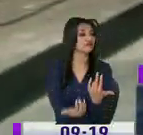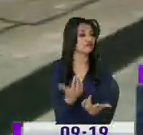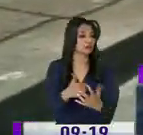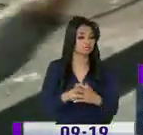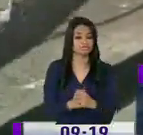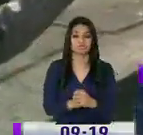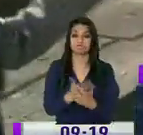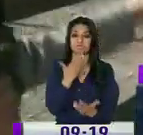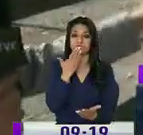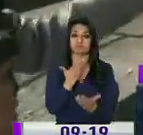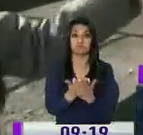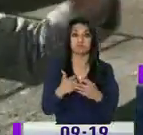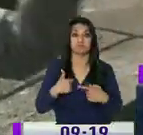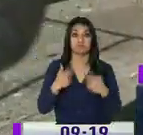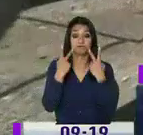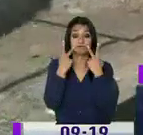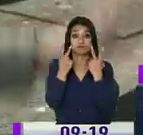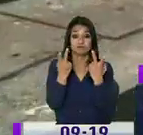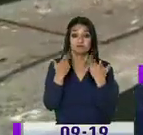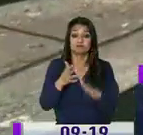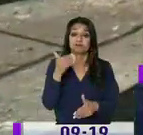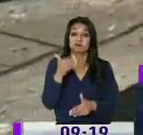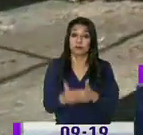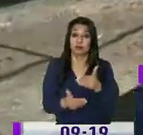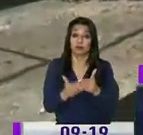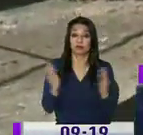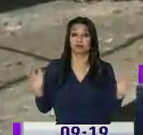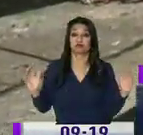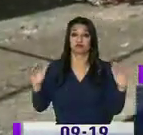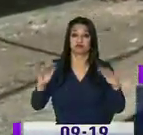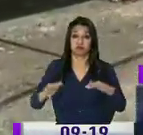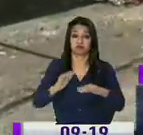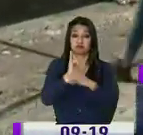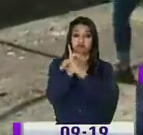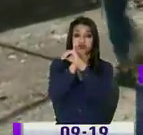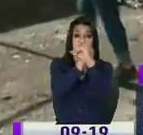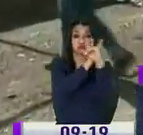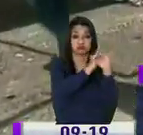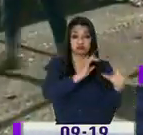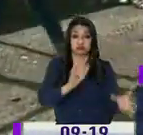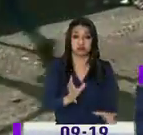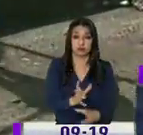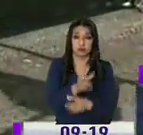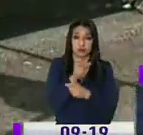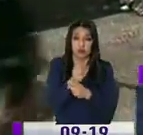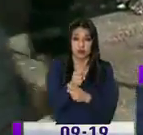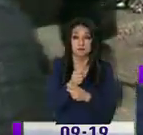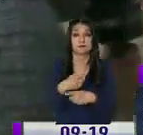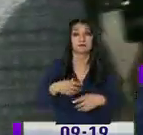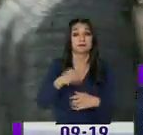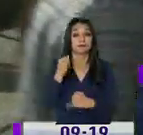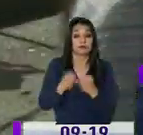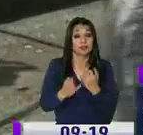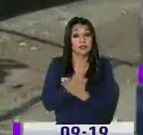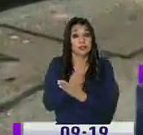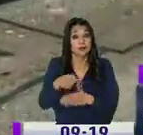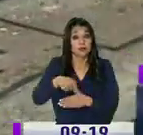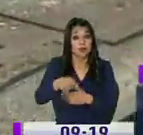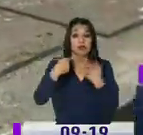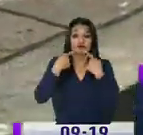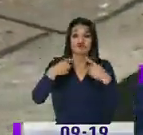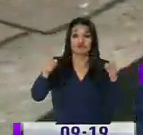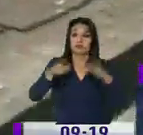Bueno, ustedes pueden ver cómo ya poco a poco se agrupan aquí todas las entidades. Es importante también señalarles que el fin de semana se ha convocado también a